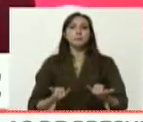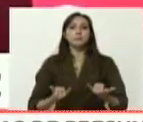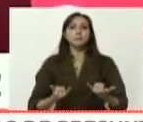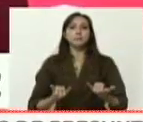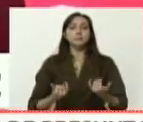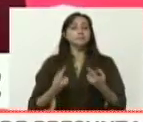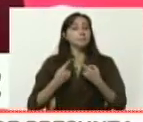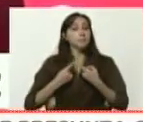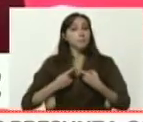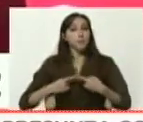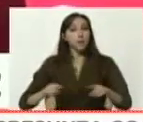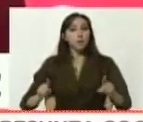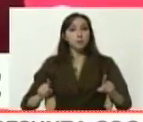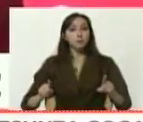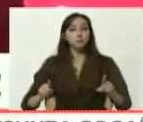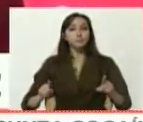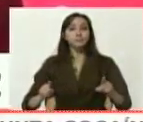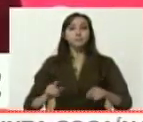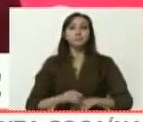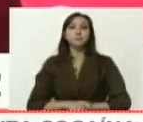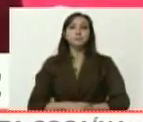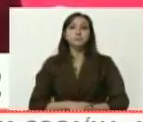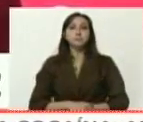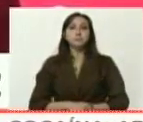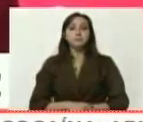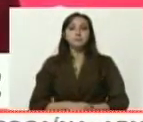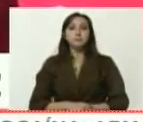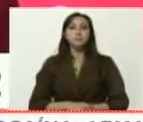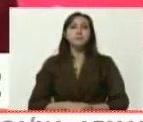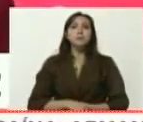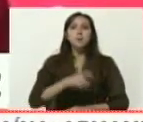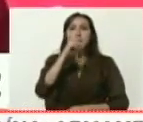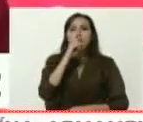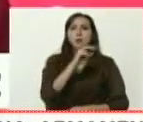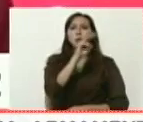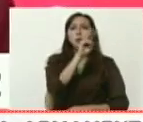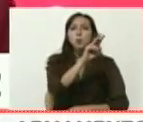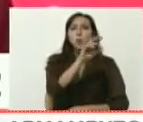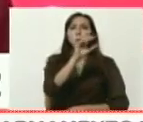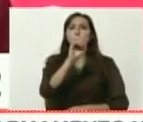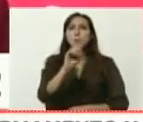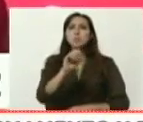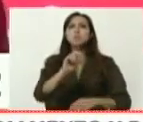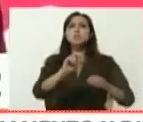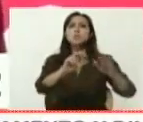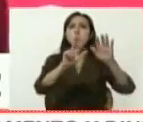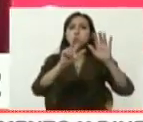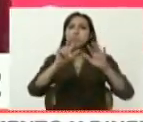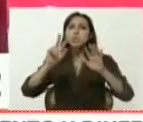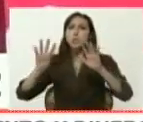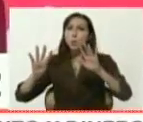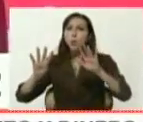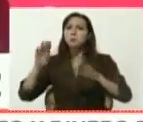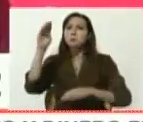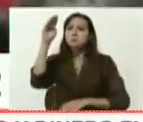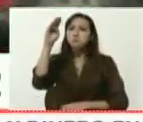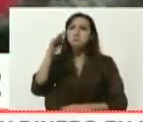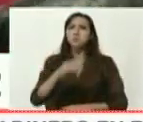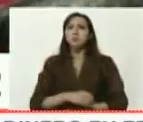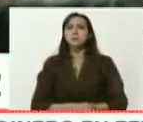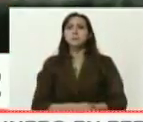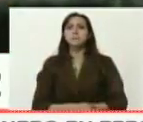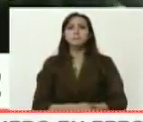Pero seguramente para el 2089, que no estaremos mucho porque andamos con el sol a